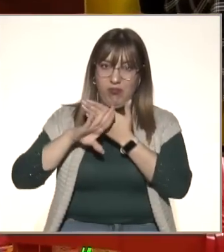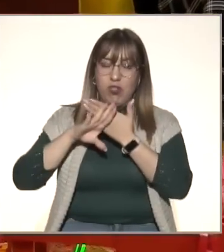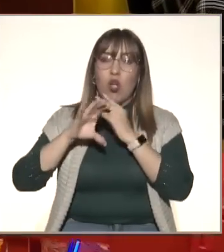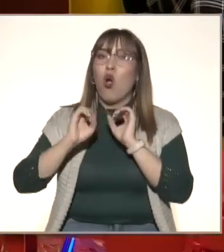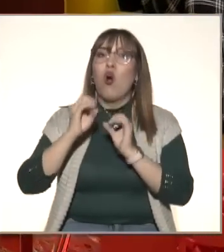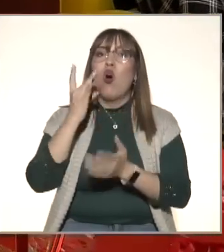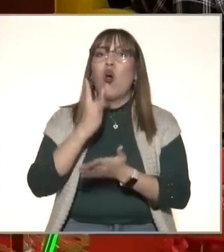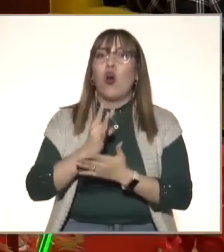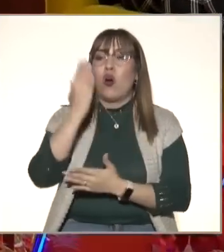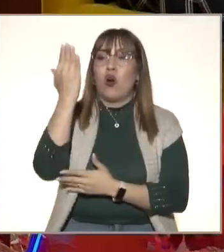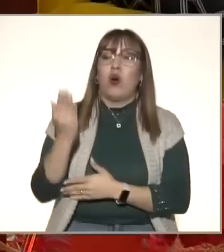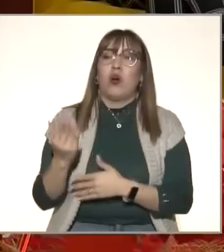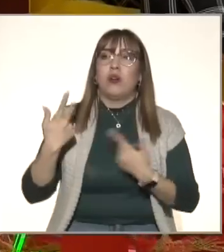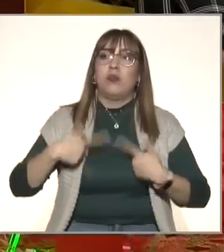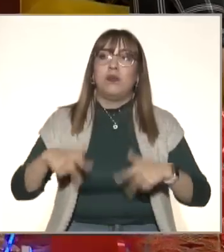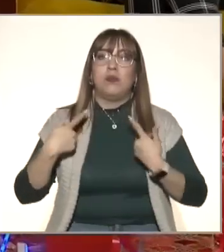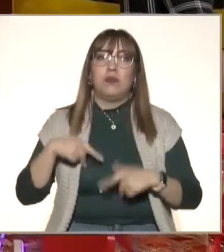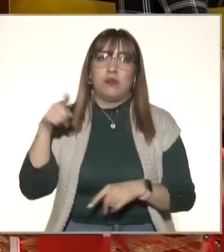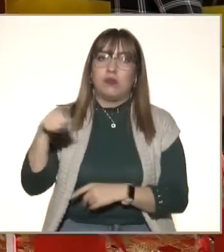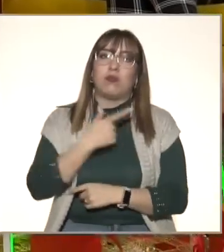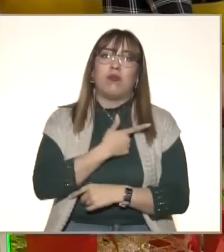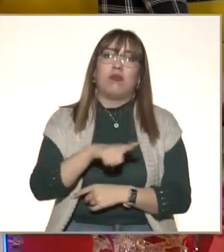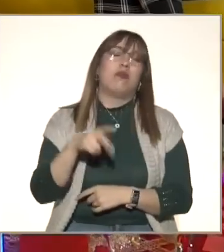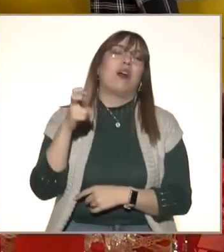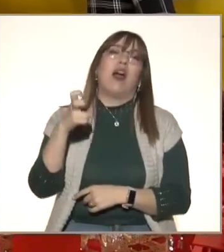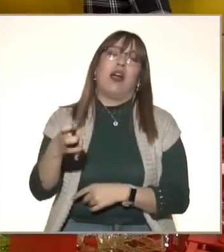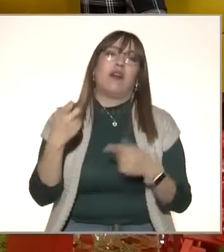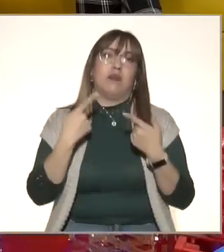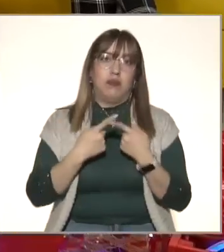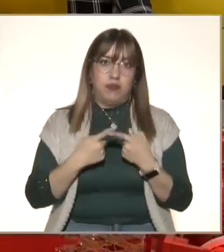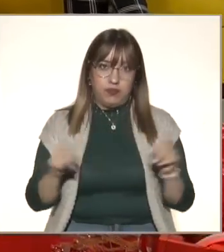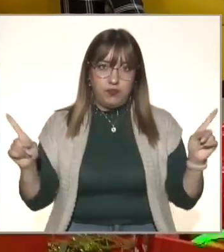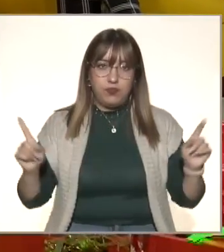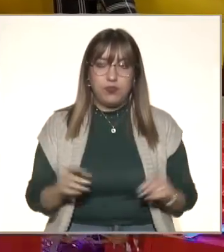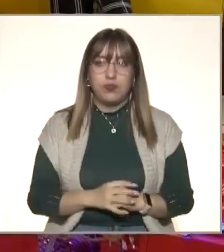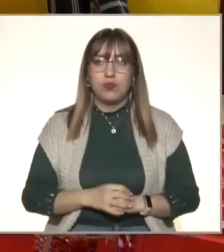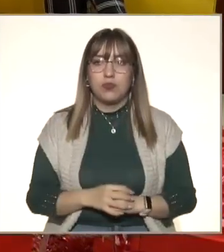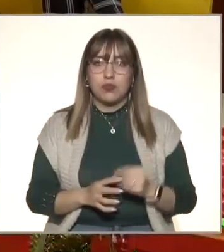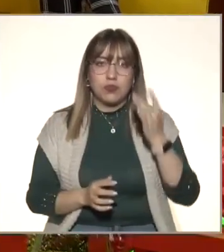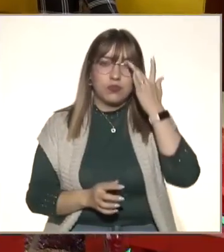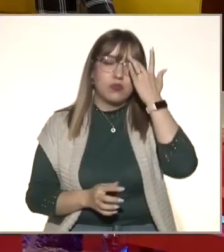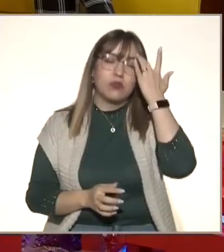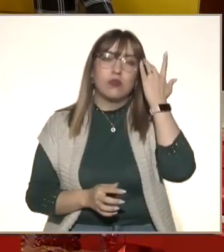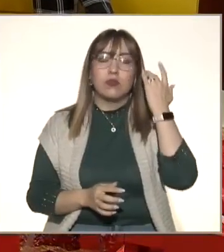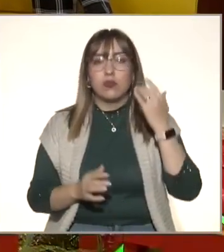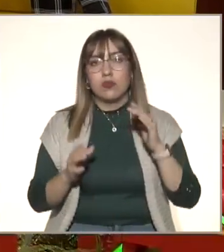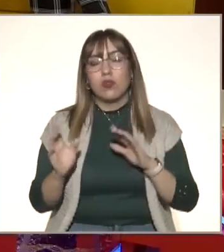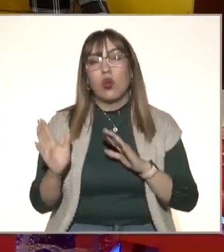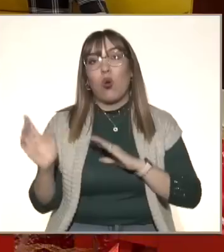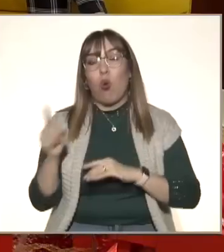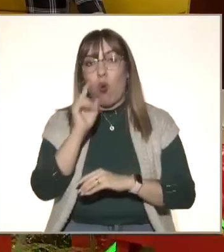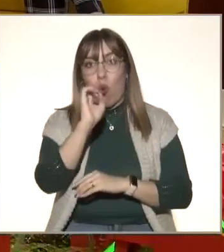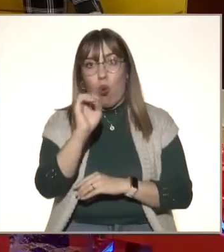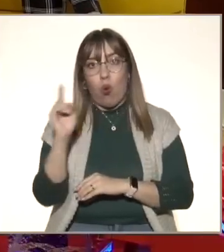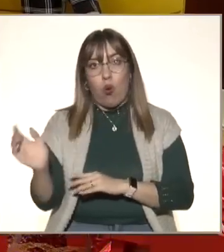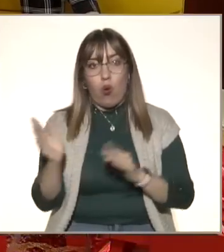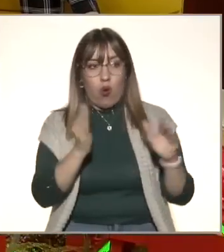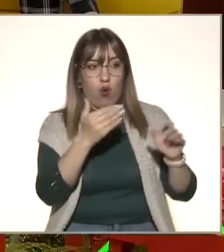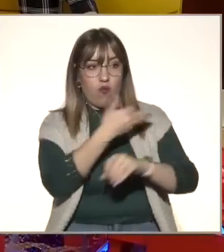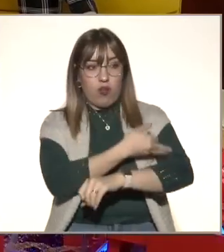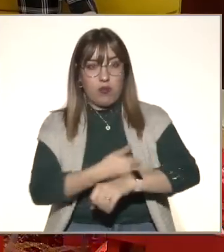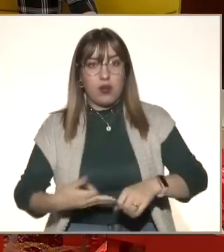soportas. Y hay que haber una diferencia, ¿no? Ahora, si tú vas a la familia política, tienes aliado a tu